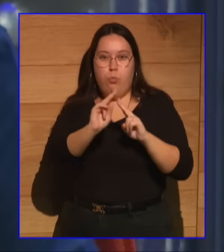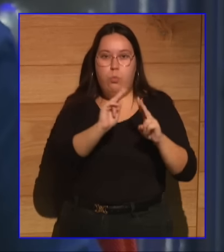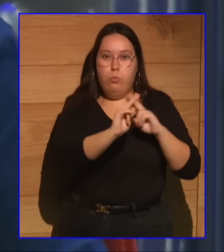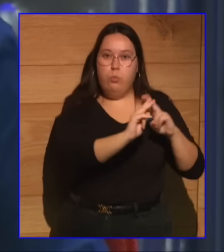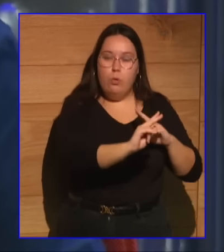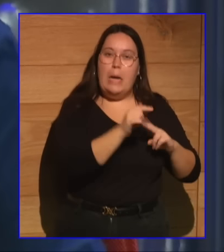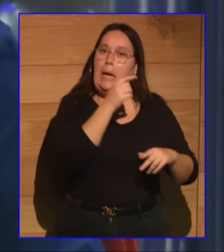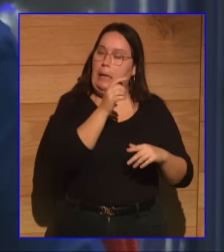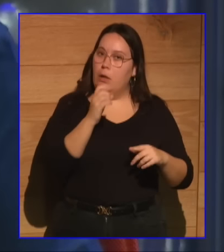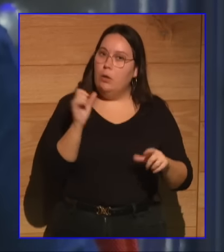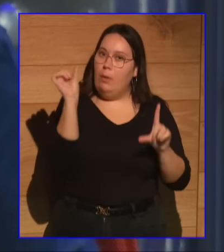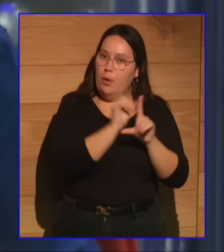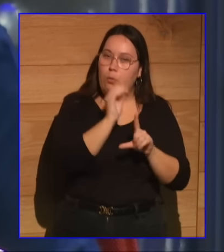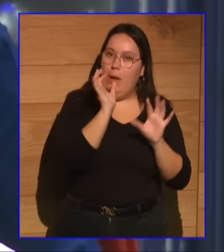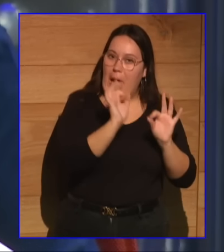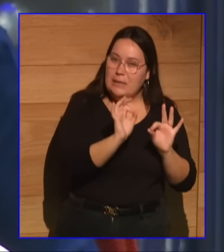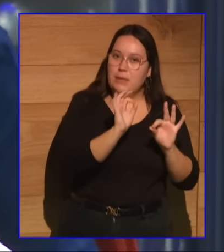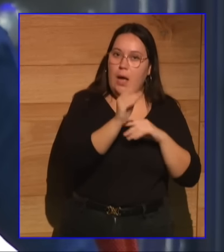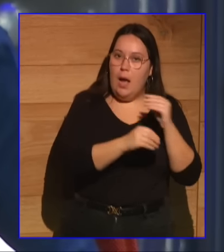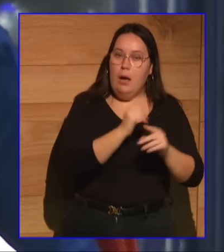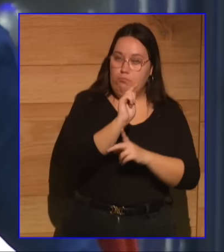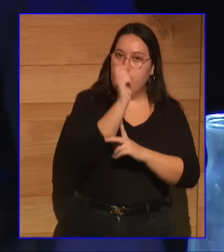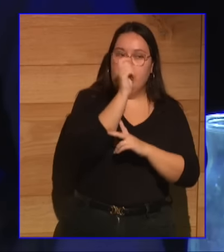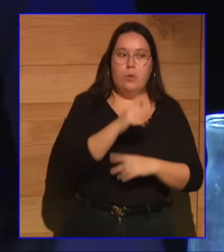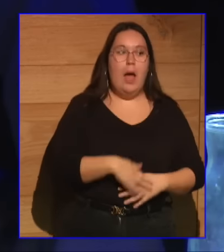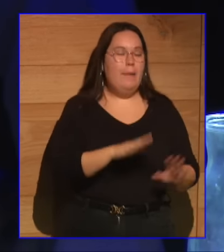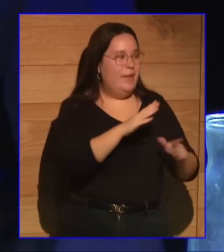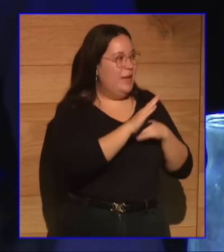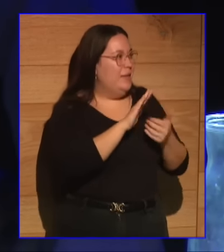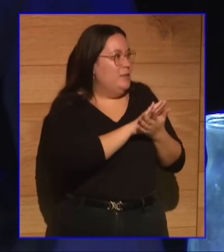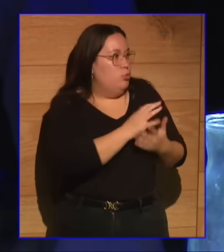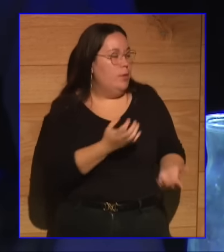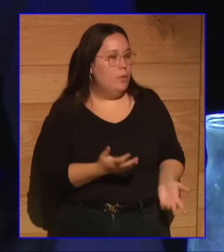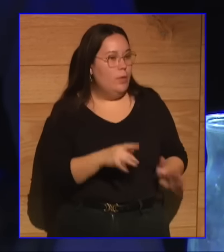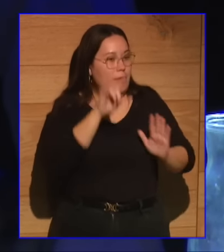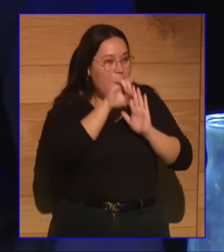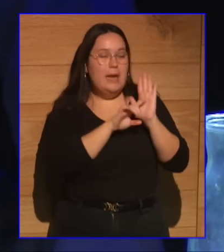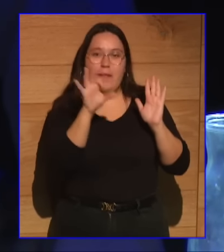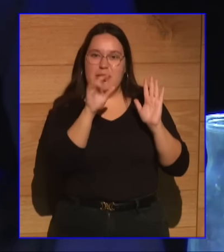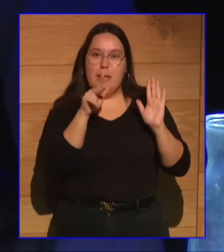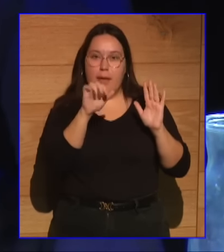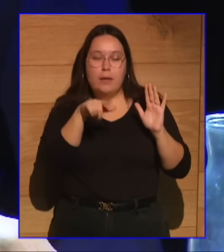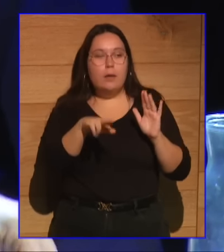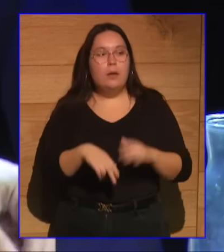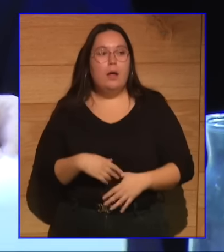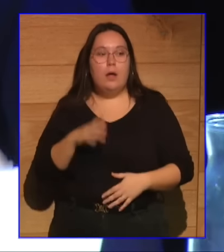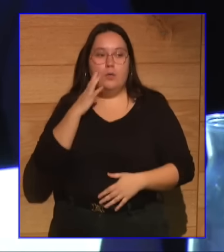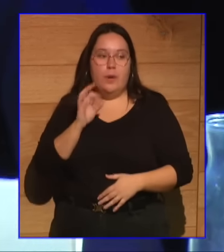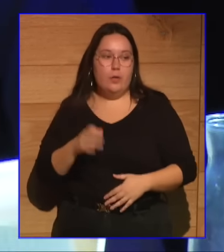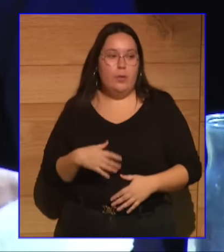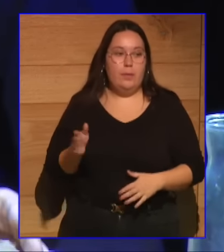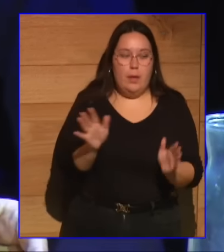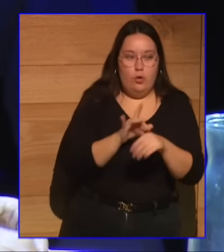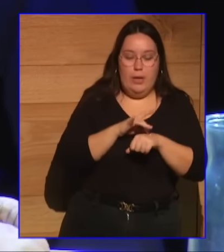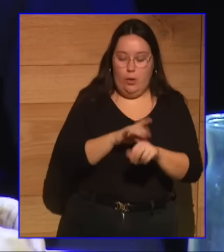porte... O sea, esto es... Estamos hablando, porque me he perdido hasta yo. Ahora estamos hablando de la lista de Schindler. Claro. Mira, yo de verdad voy a coger el